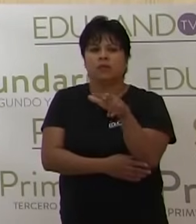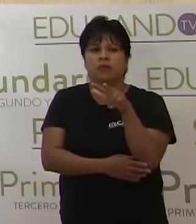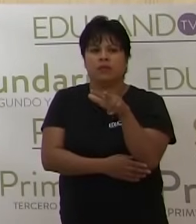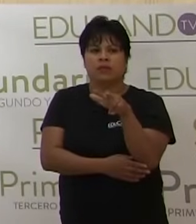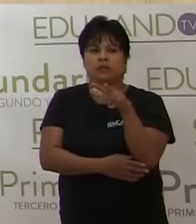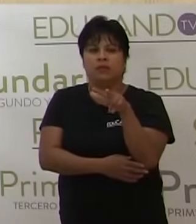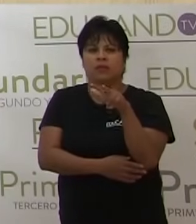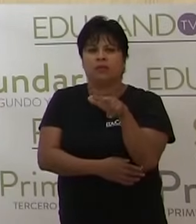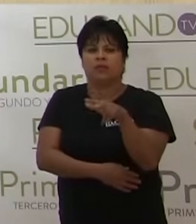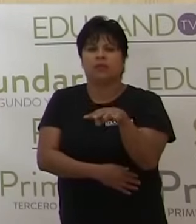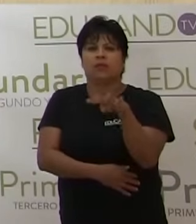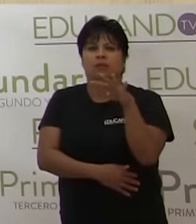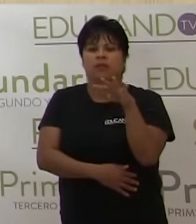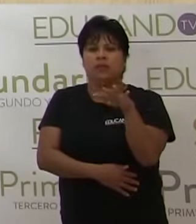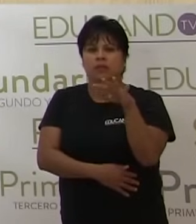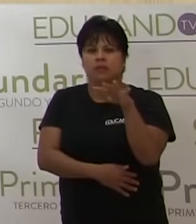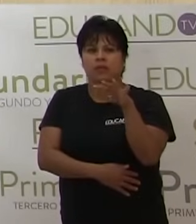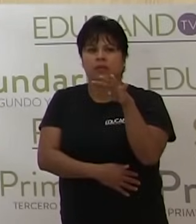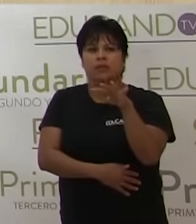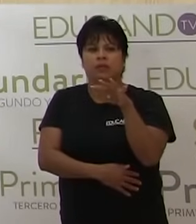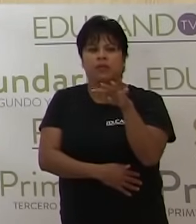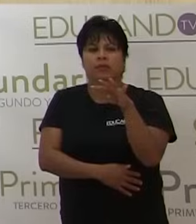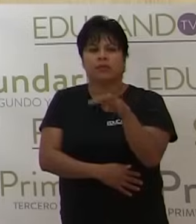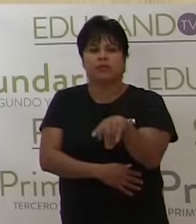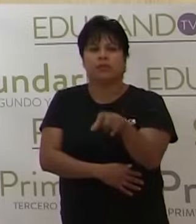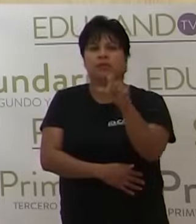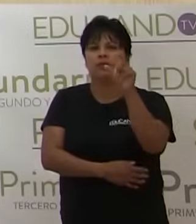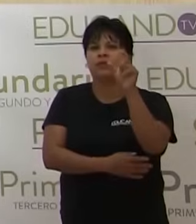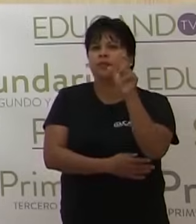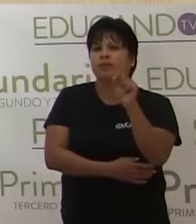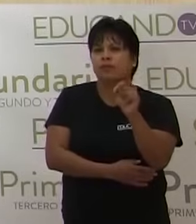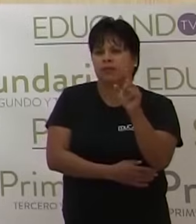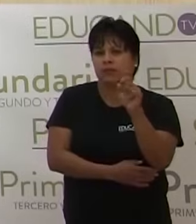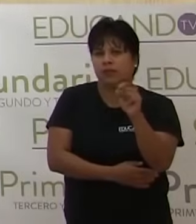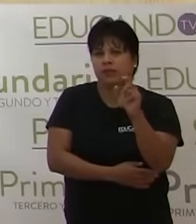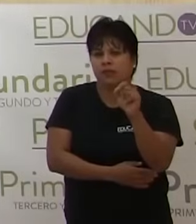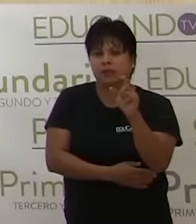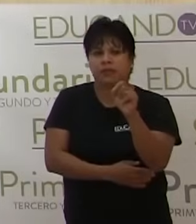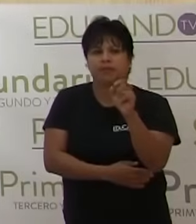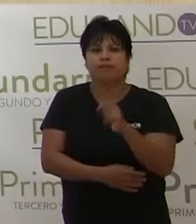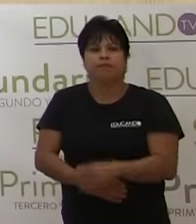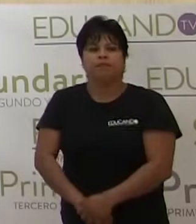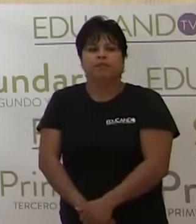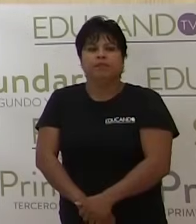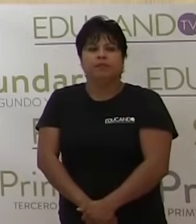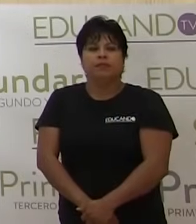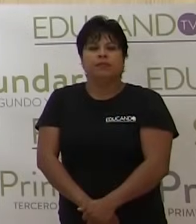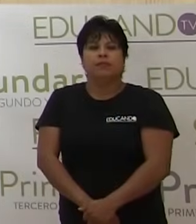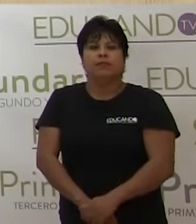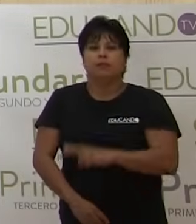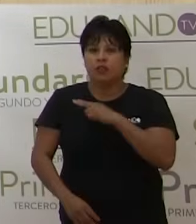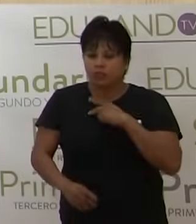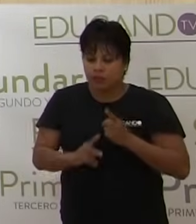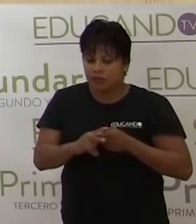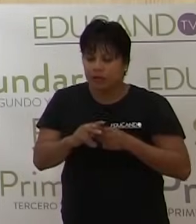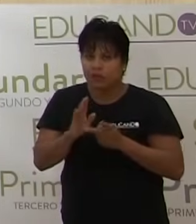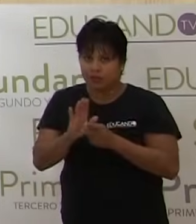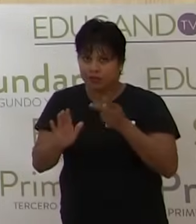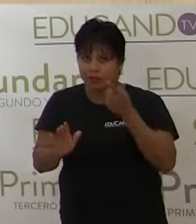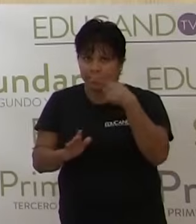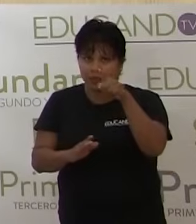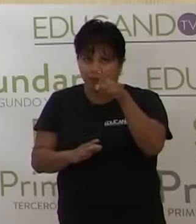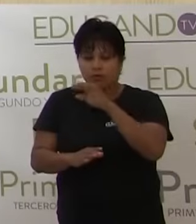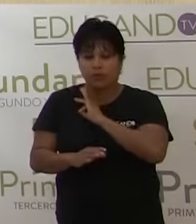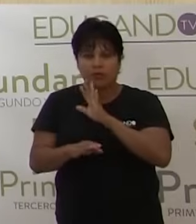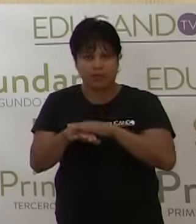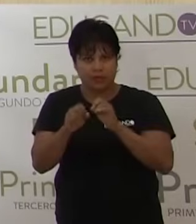17 18 19 y 20 vamos a contarlos nuevamente para que